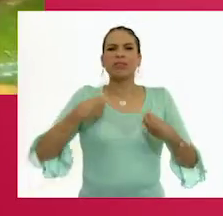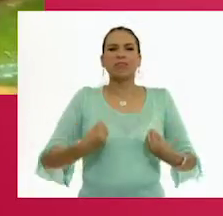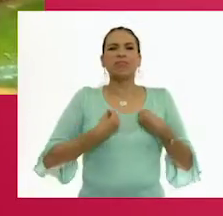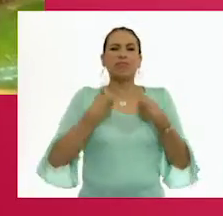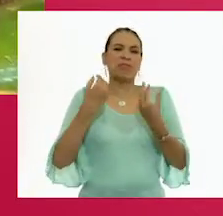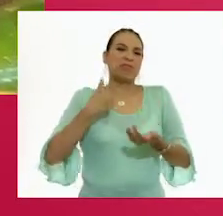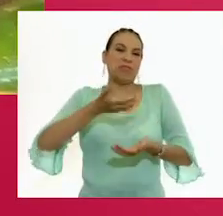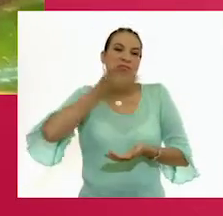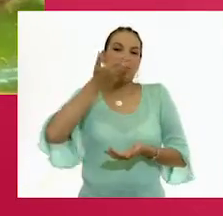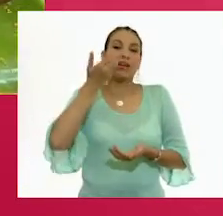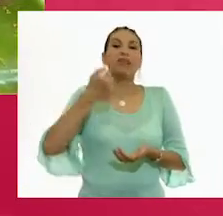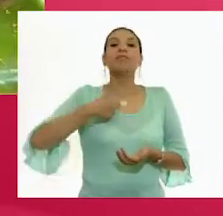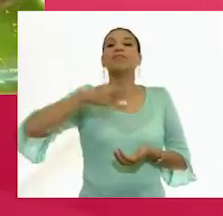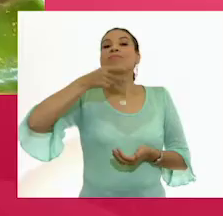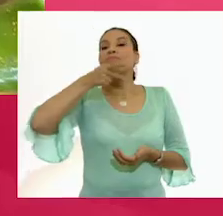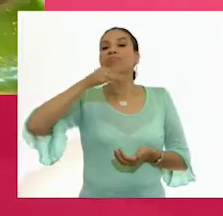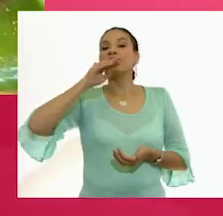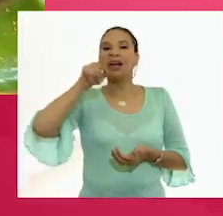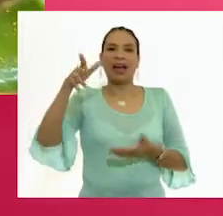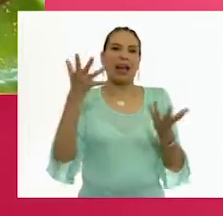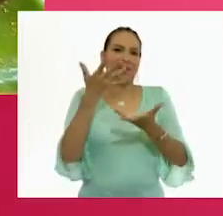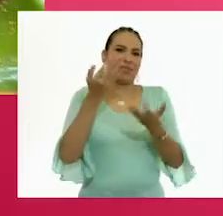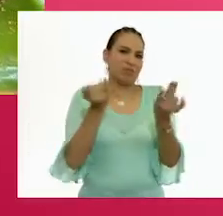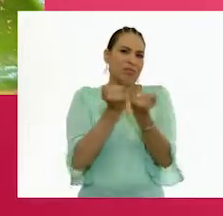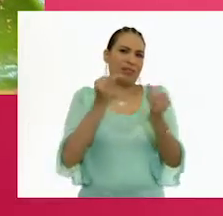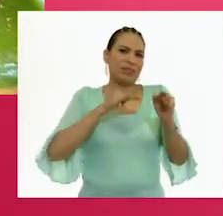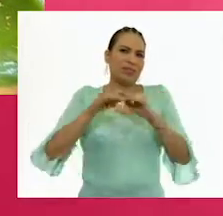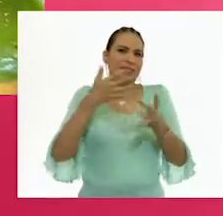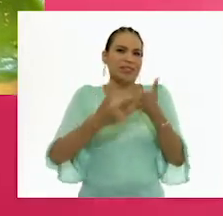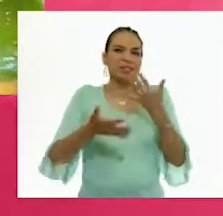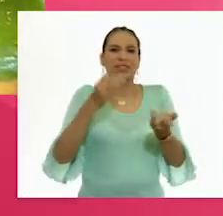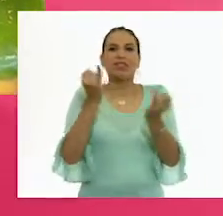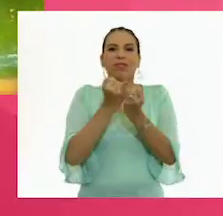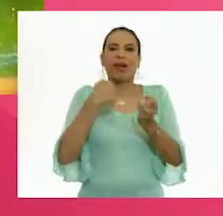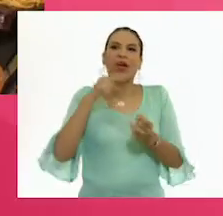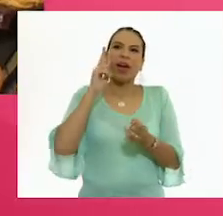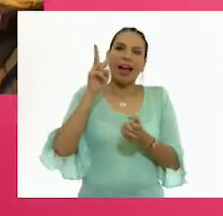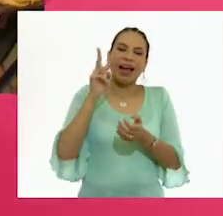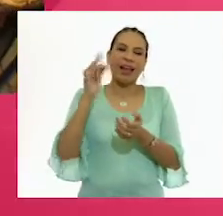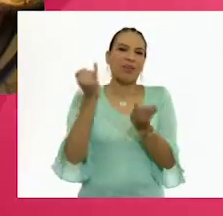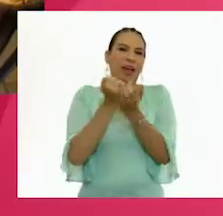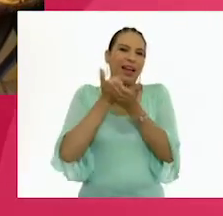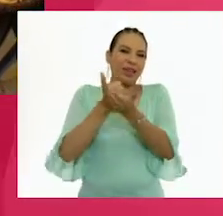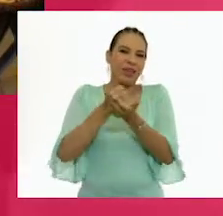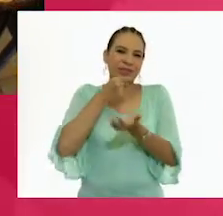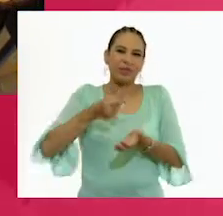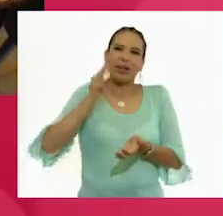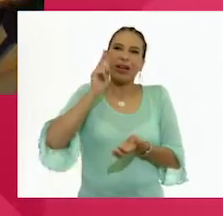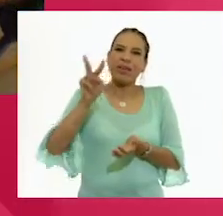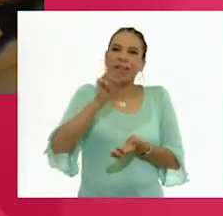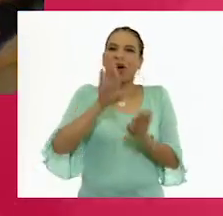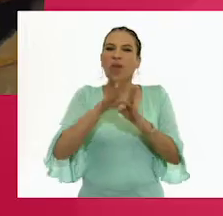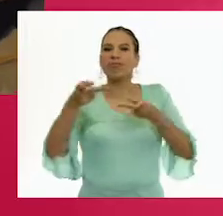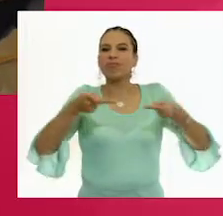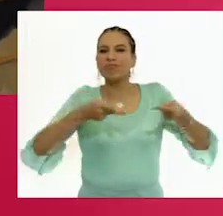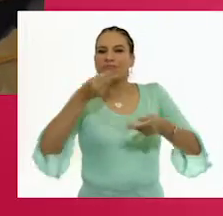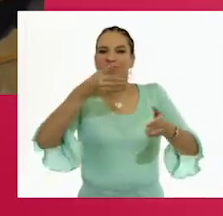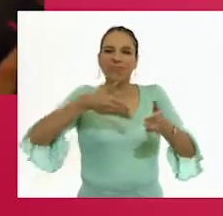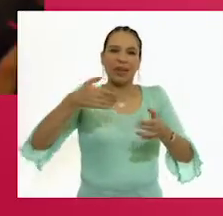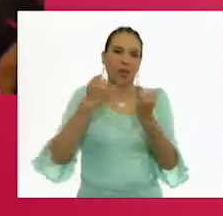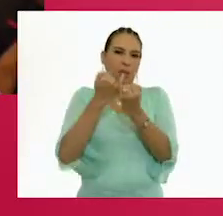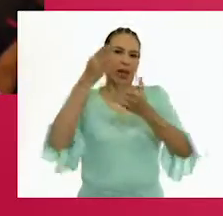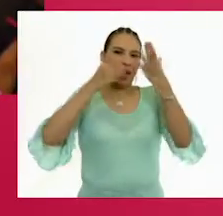papás a eso se dedicaban. Pues desde chiquita yo andaba ahí ayudándoles o viendo cómo preparaban y así aprendí yo.